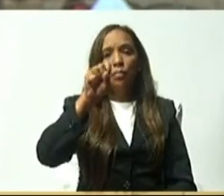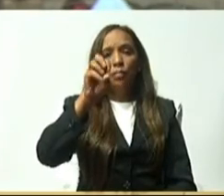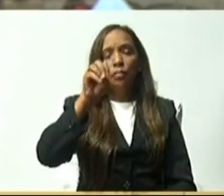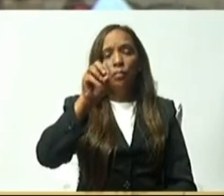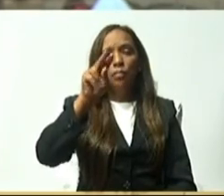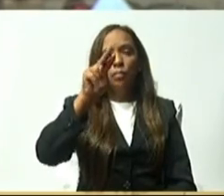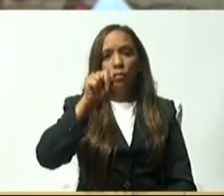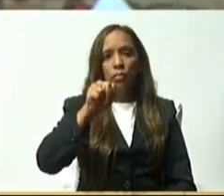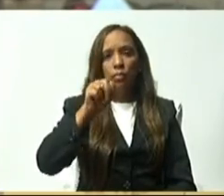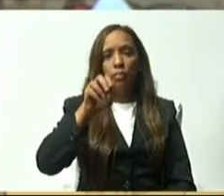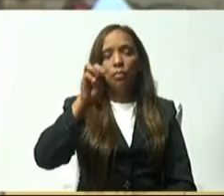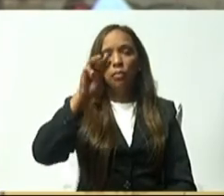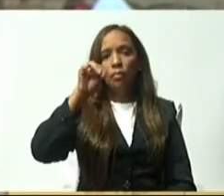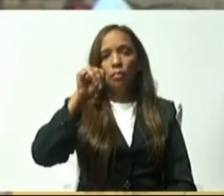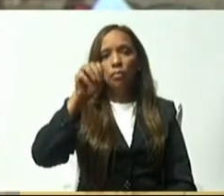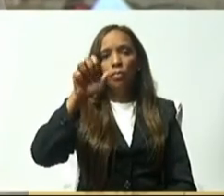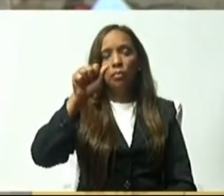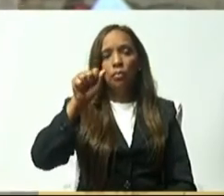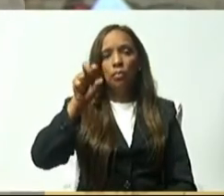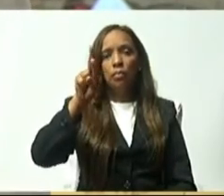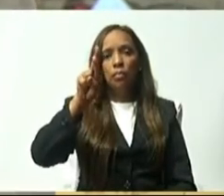en la circunscripción 03.